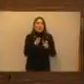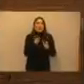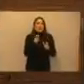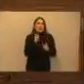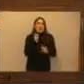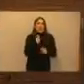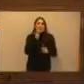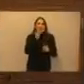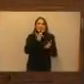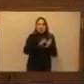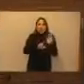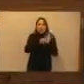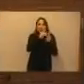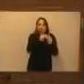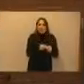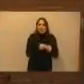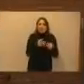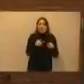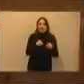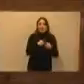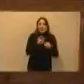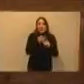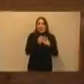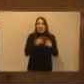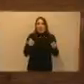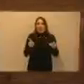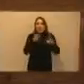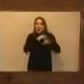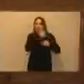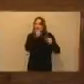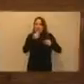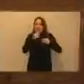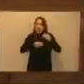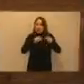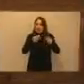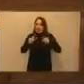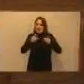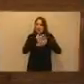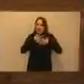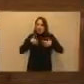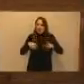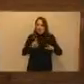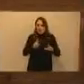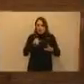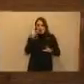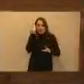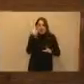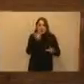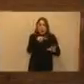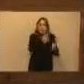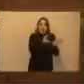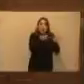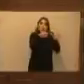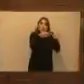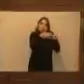cuando hicieron la ley dejaron una puerta abierta para que cada uno hiciera lo que quisiera. Pues no, yo quiero suponer en este caso que ustedes, le digo a ustedes